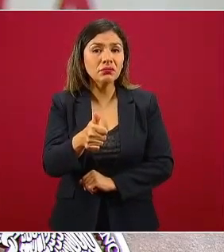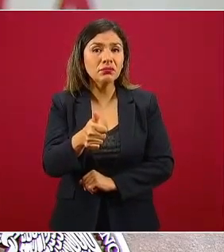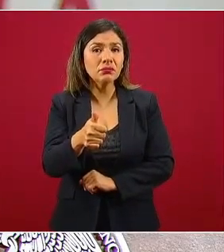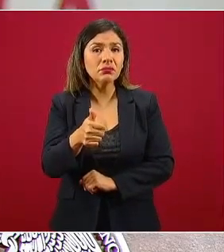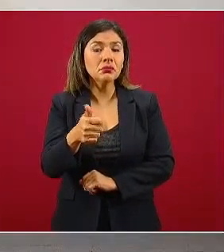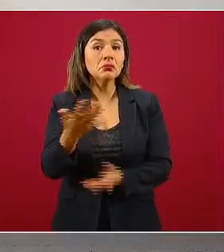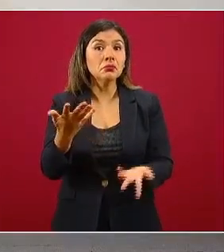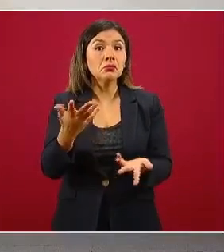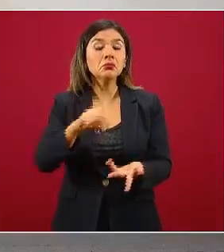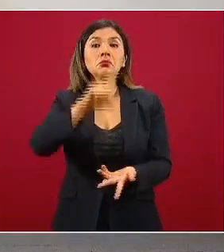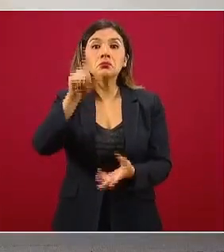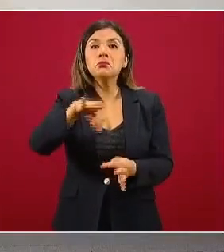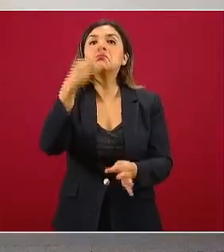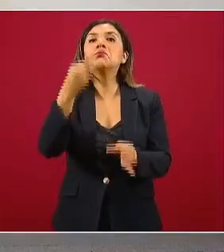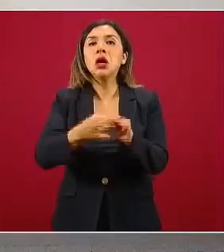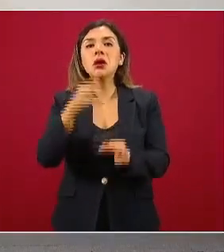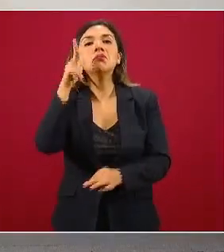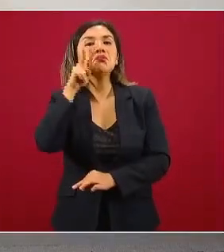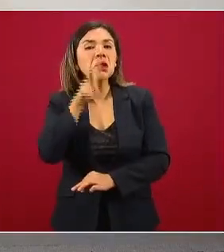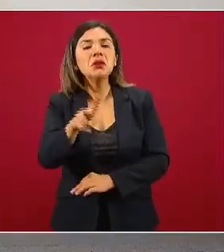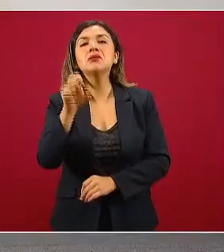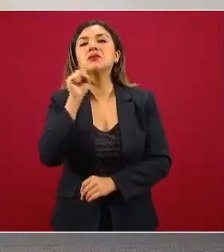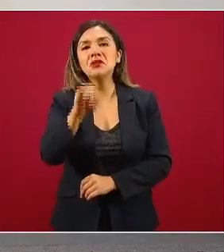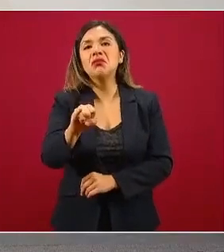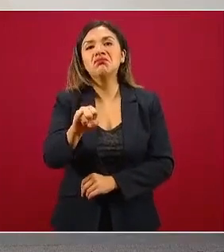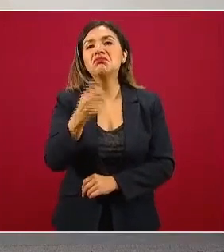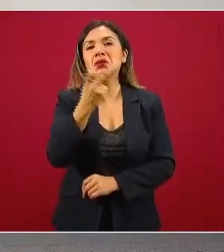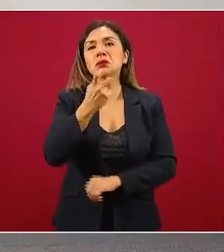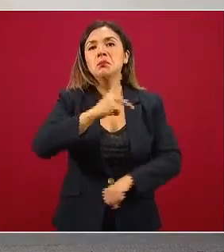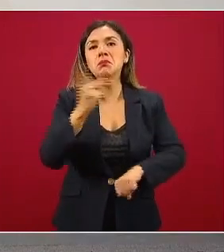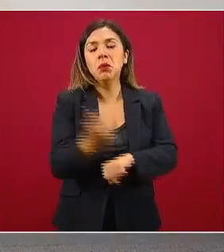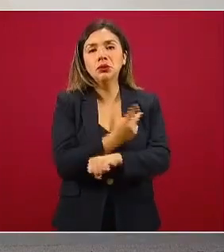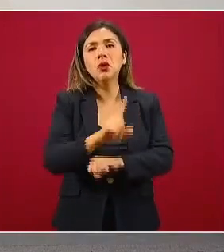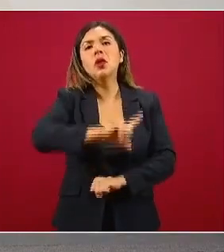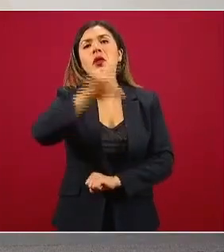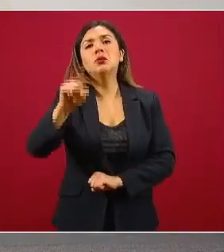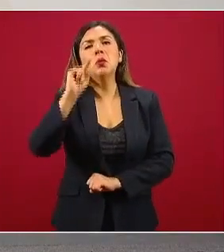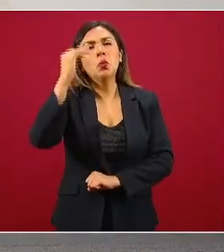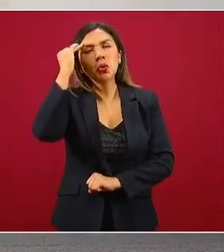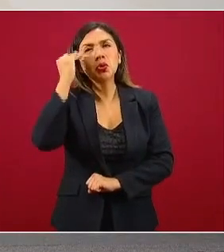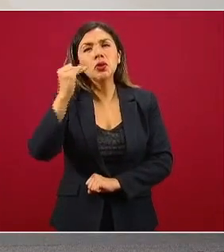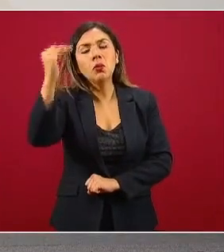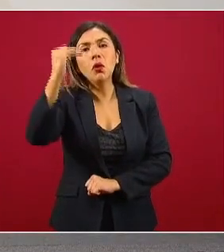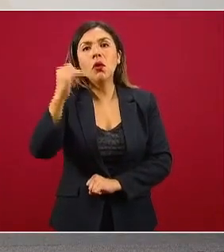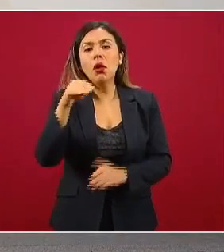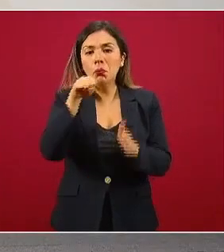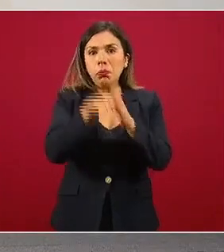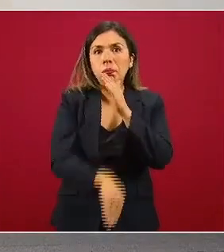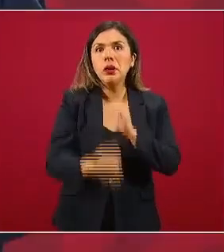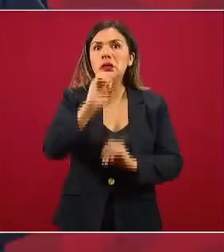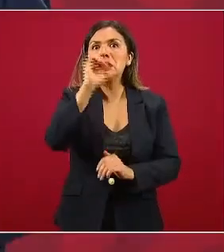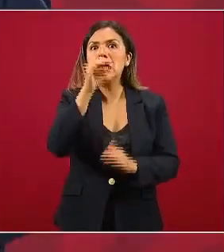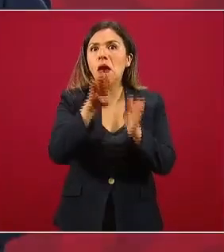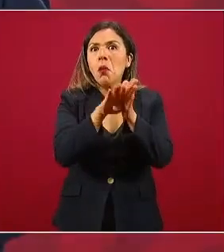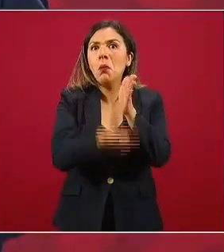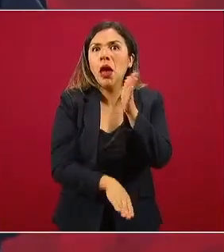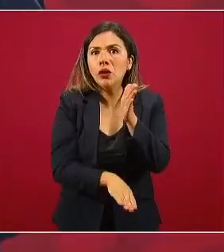Y en efecto, así fue. Al poco tiempo, -0, se cayó.